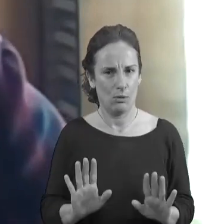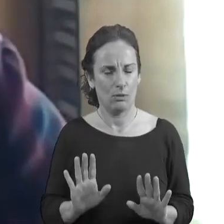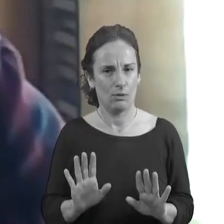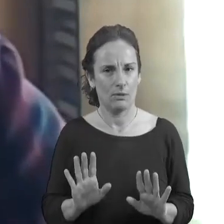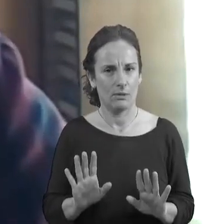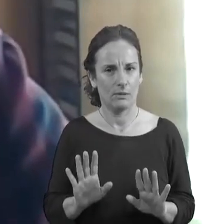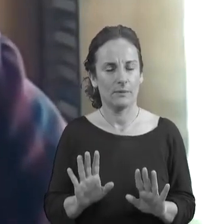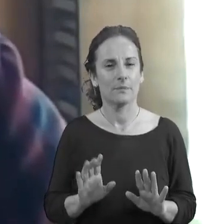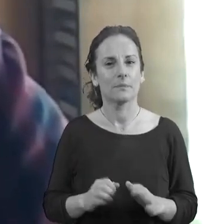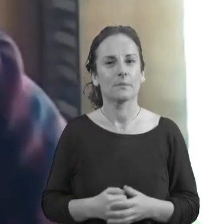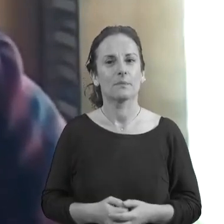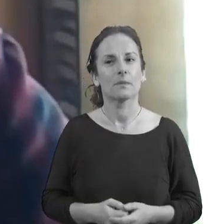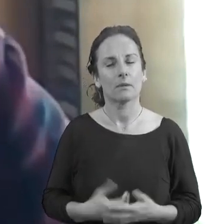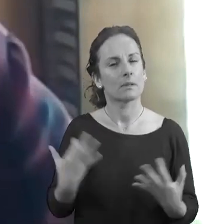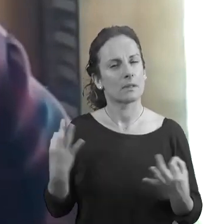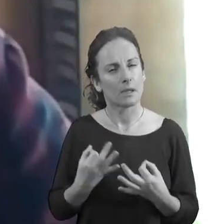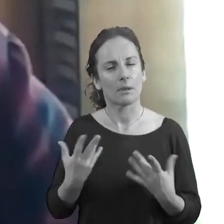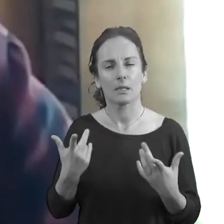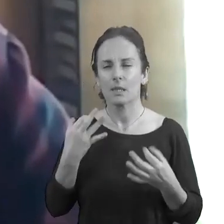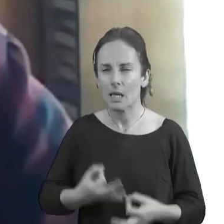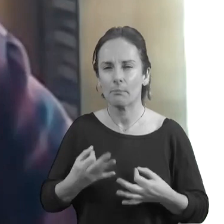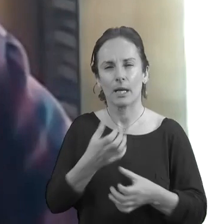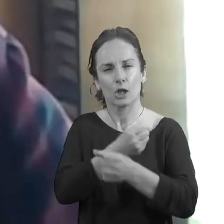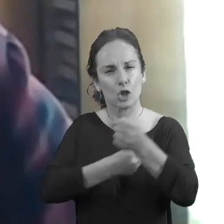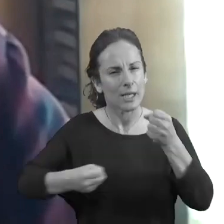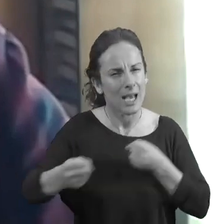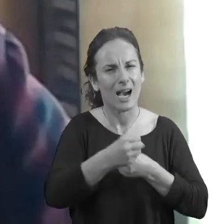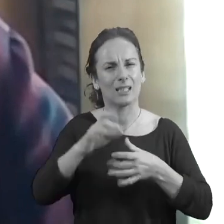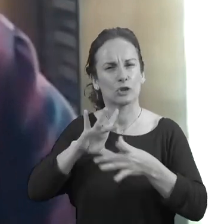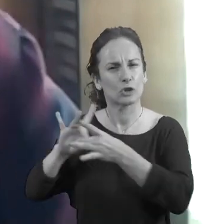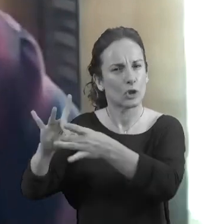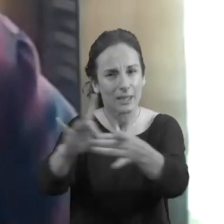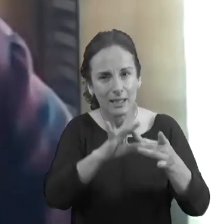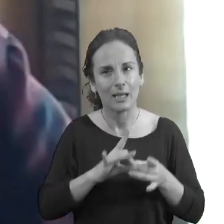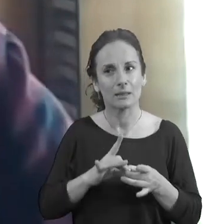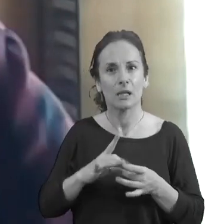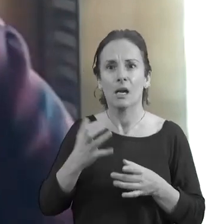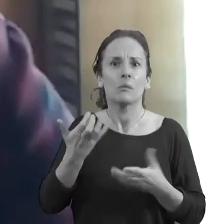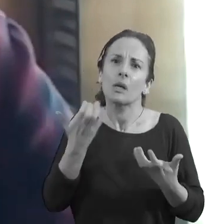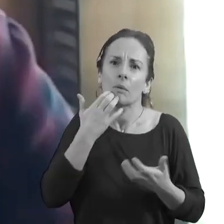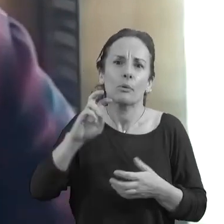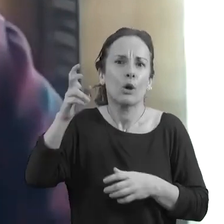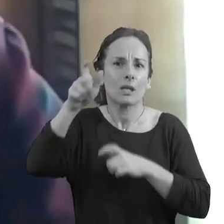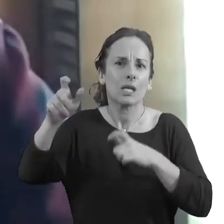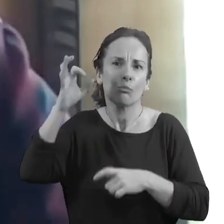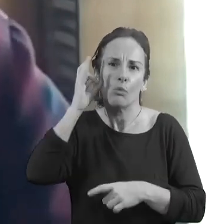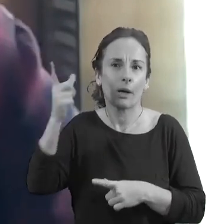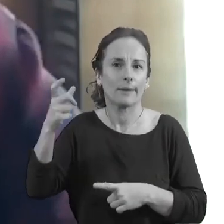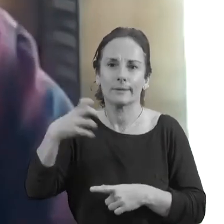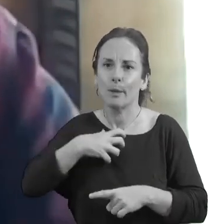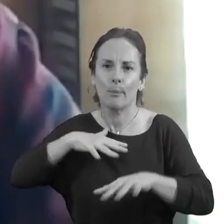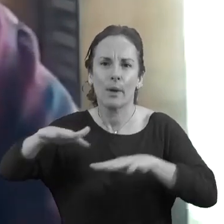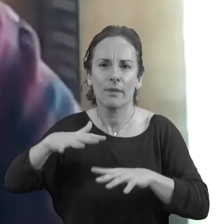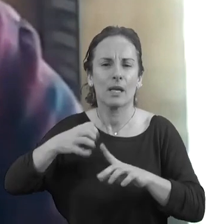tenemos que activarnos en clave solidaria, empática, ¿no? Y movilizarnos por otras, ¿no? Que quizás no pueden tanto, ¿no? Pero bueno,